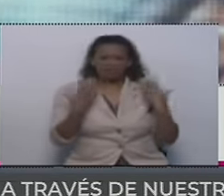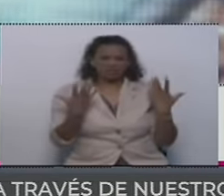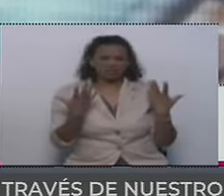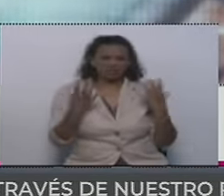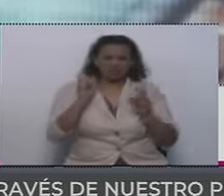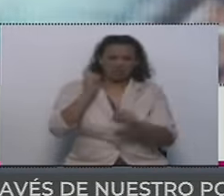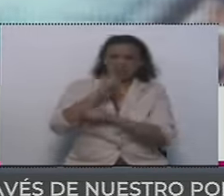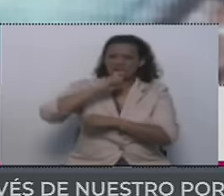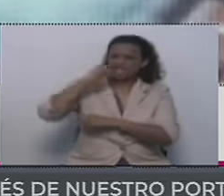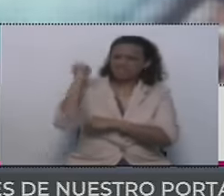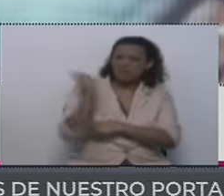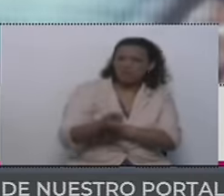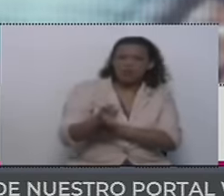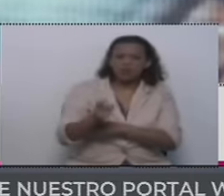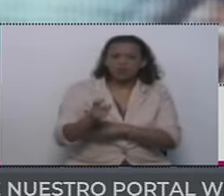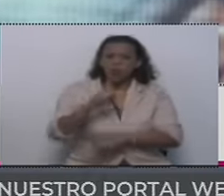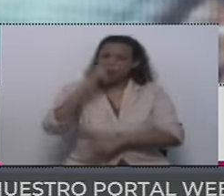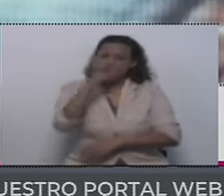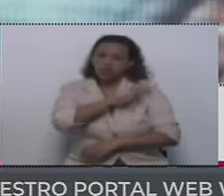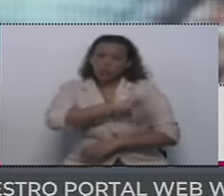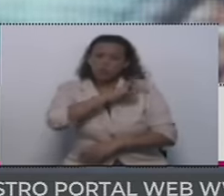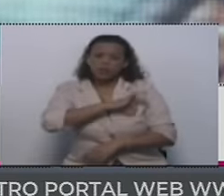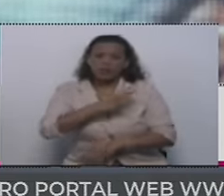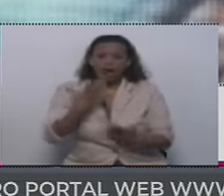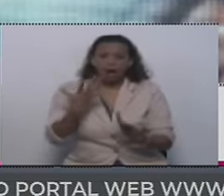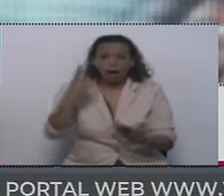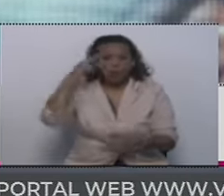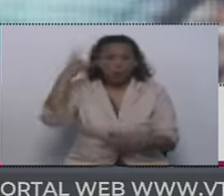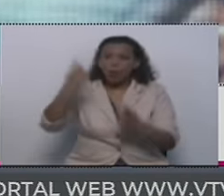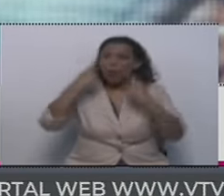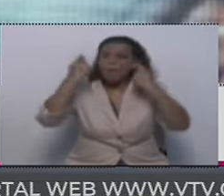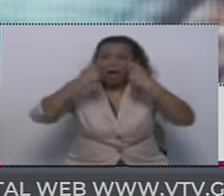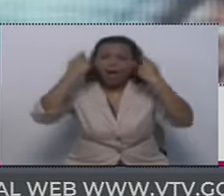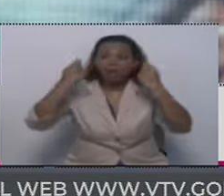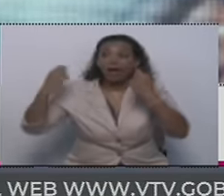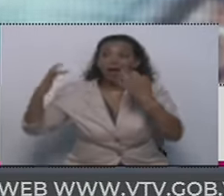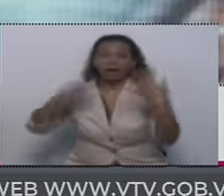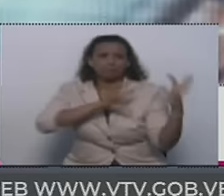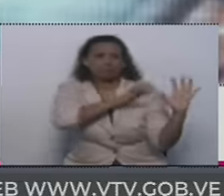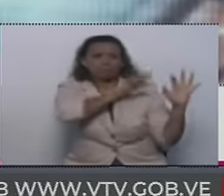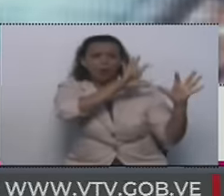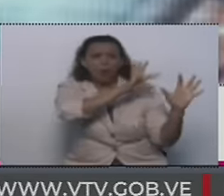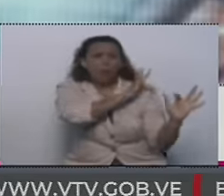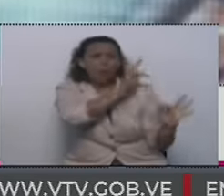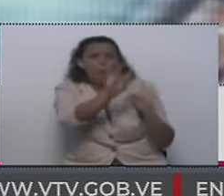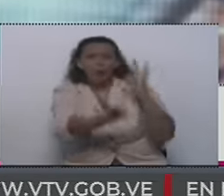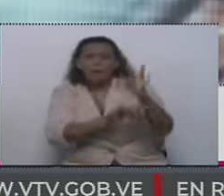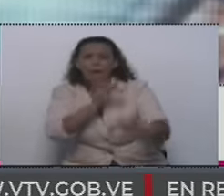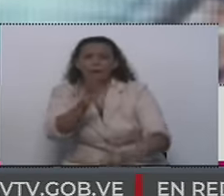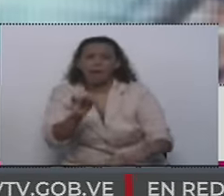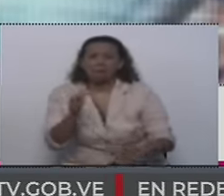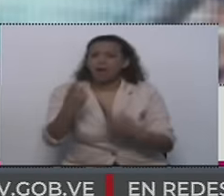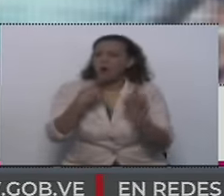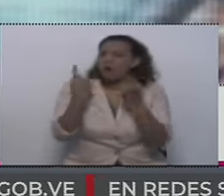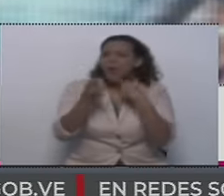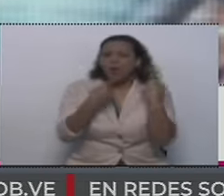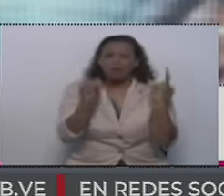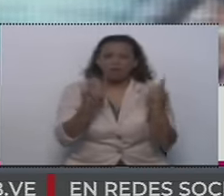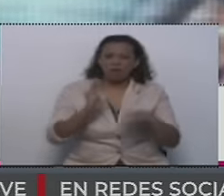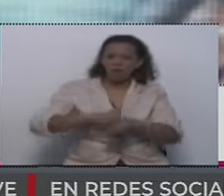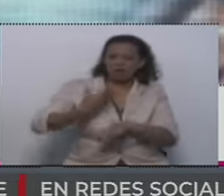estimularon el odio social. Son campañas traídas de revoluciones de colores y todas esas